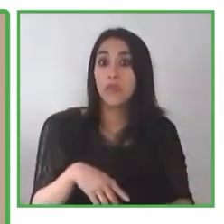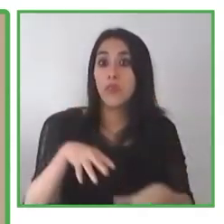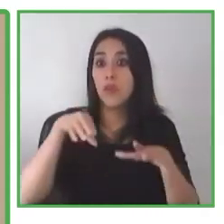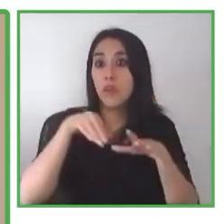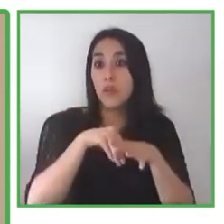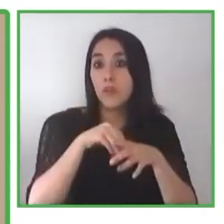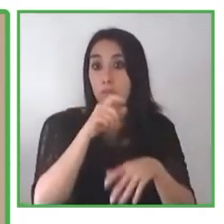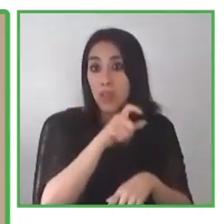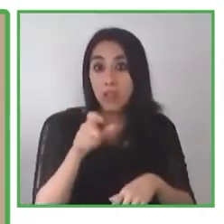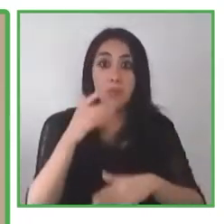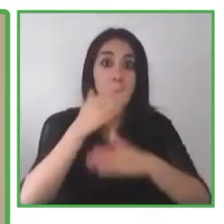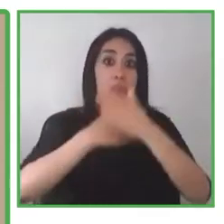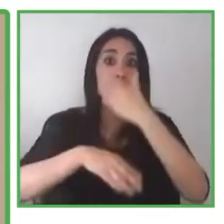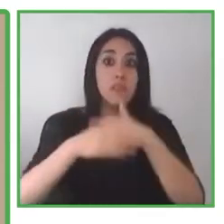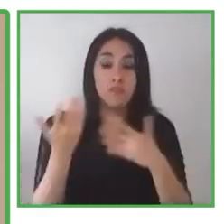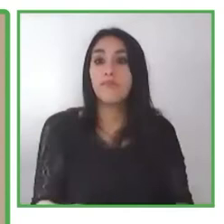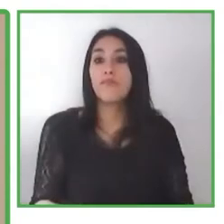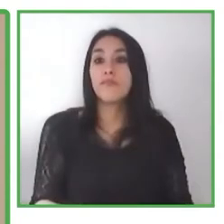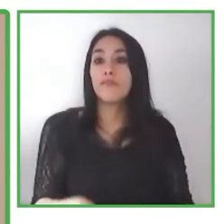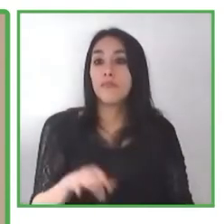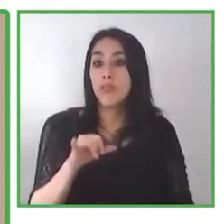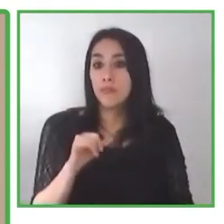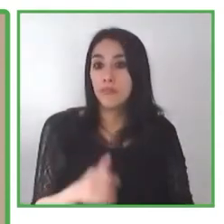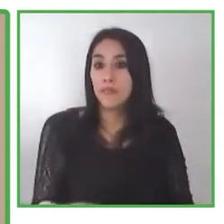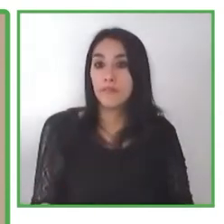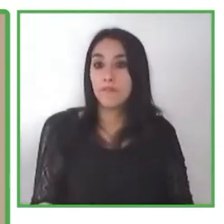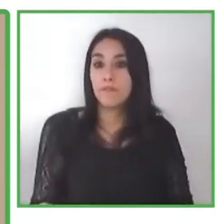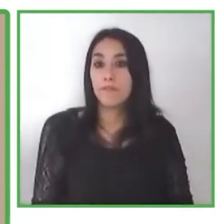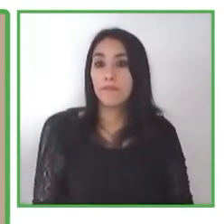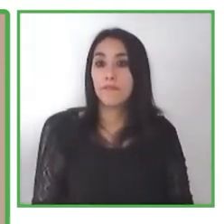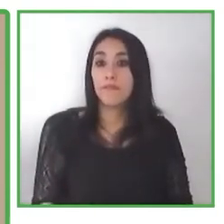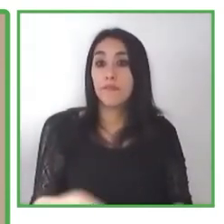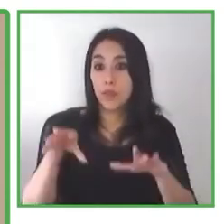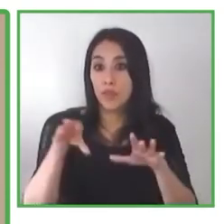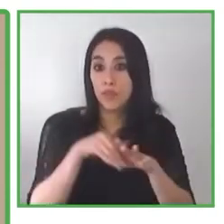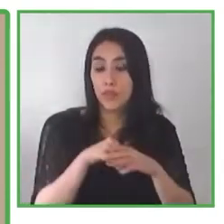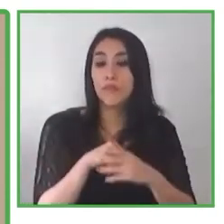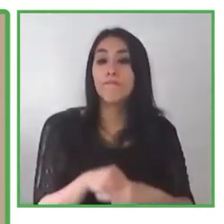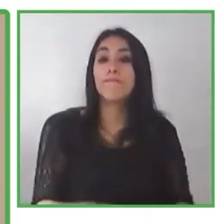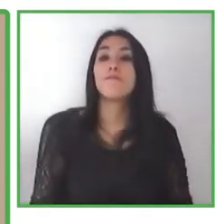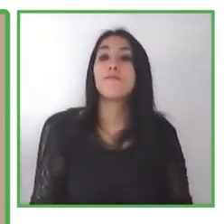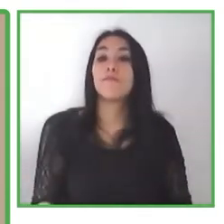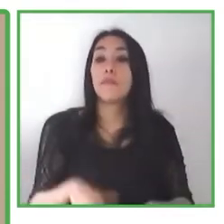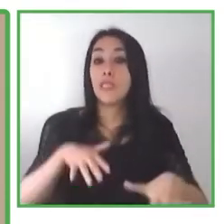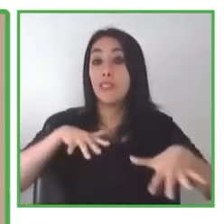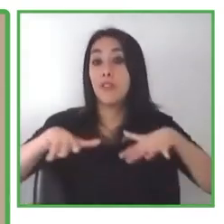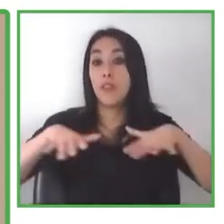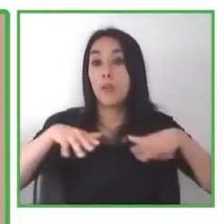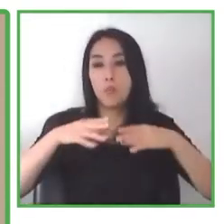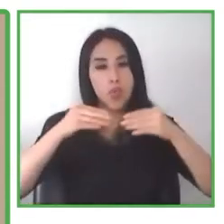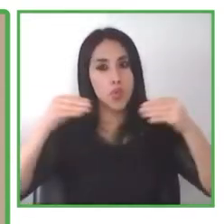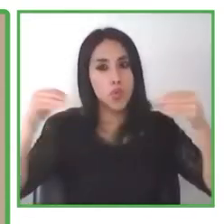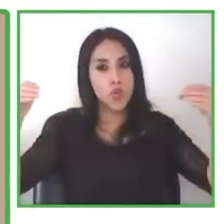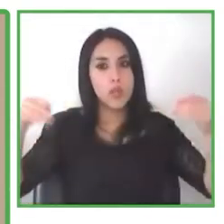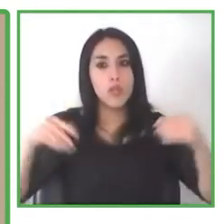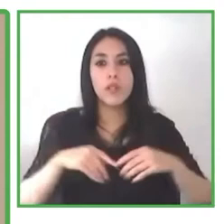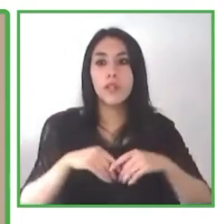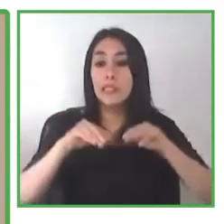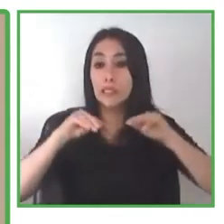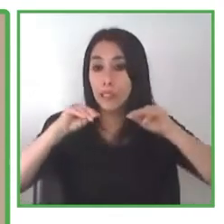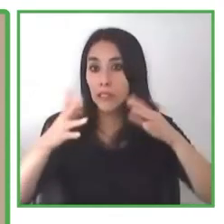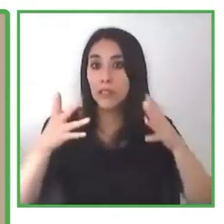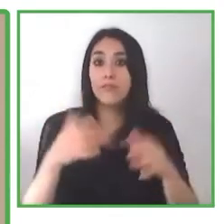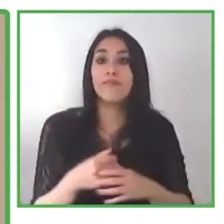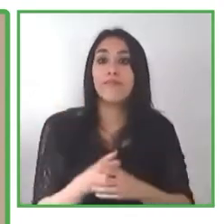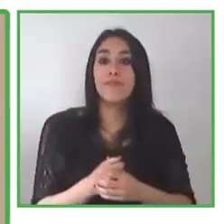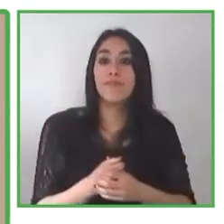discapacidad, incluyendo los servicios públicos, la educación, el emprendimiento, la capacitación y